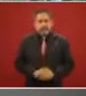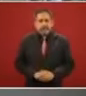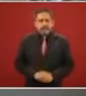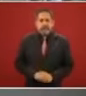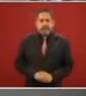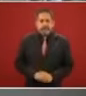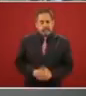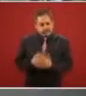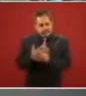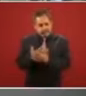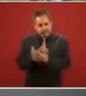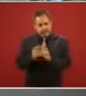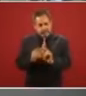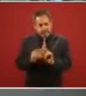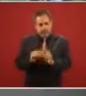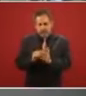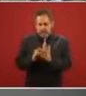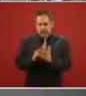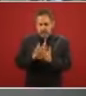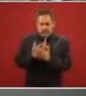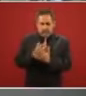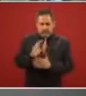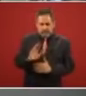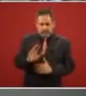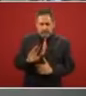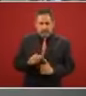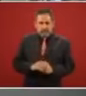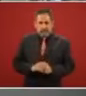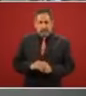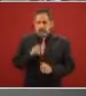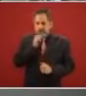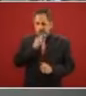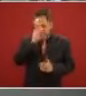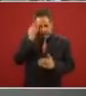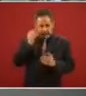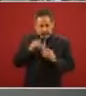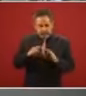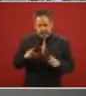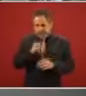hay que esperar todavía. No sabemos,